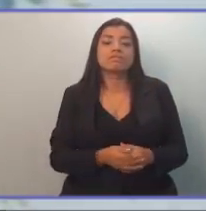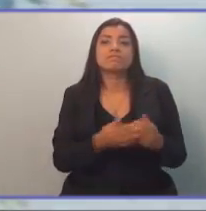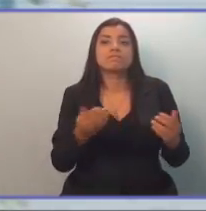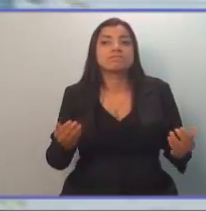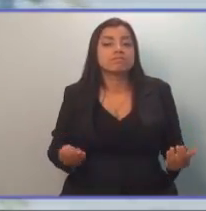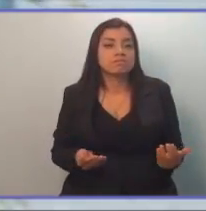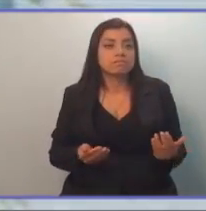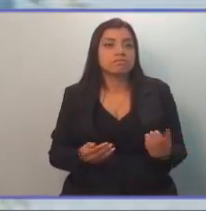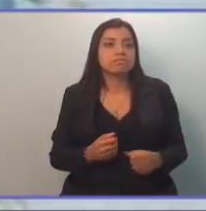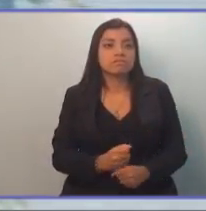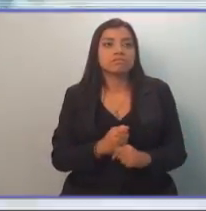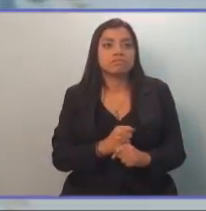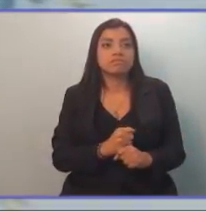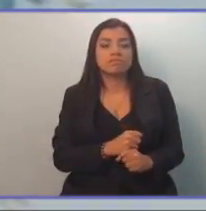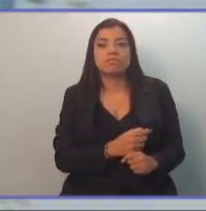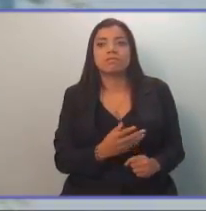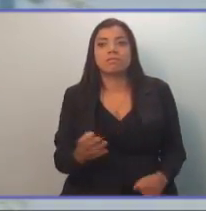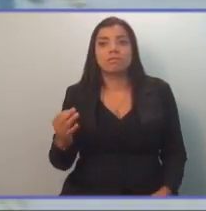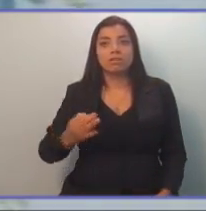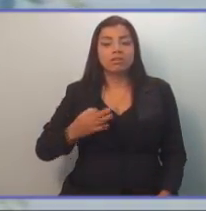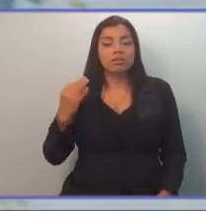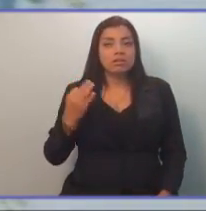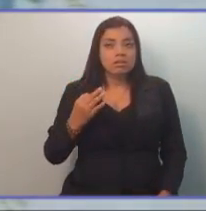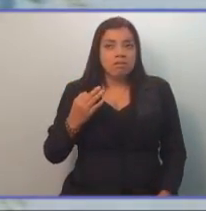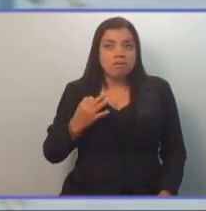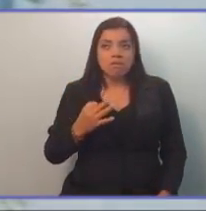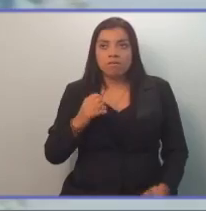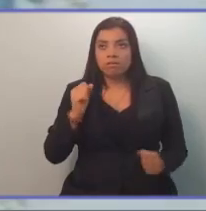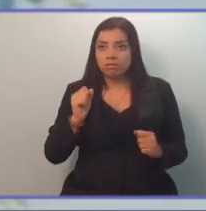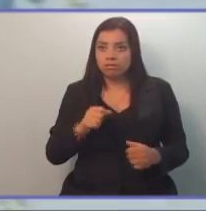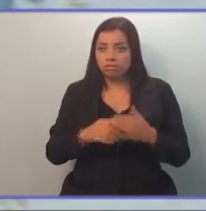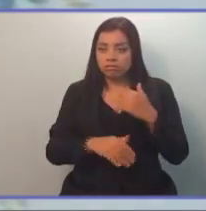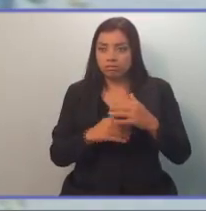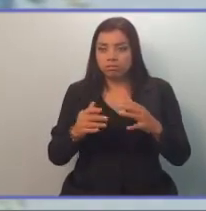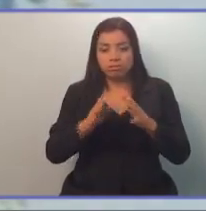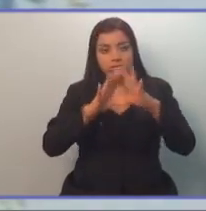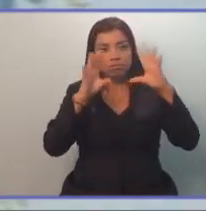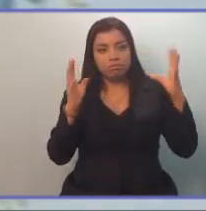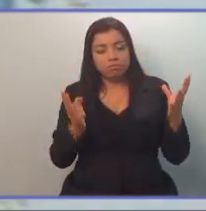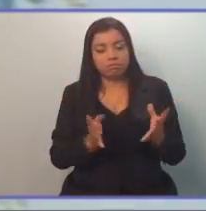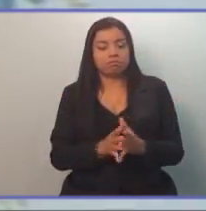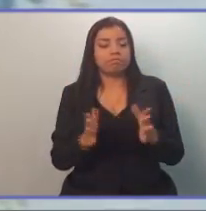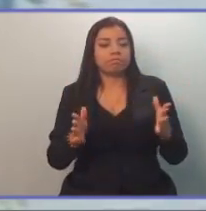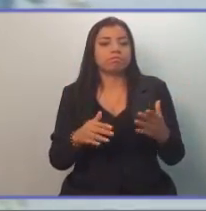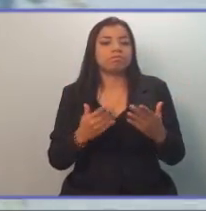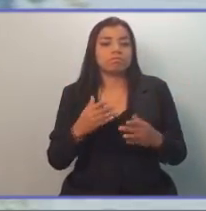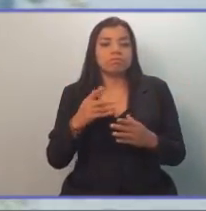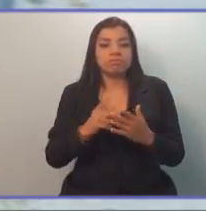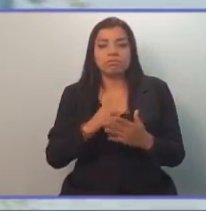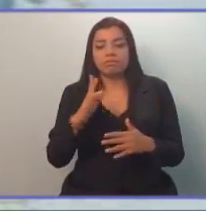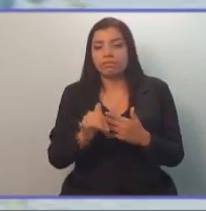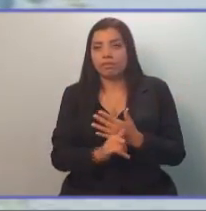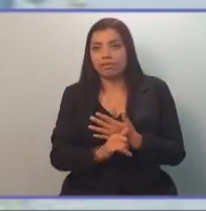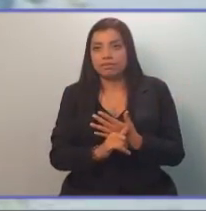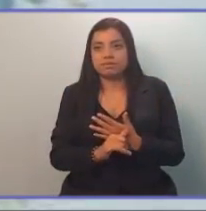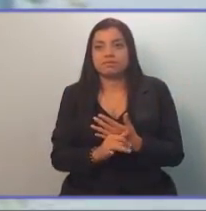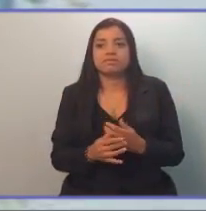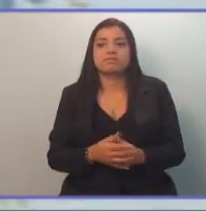las garantías necesarias para que se puedan defender dentro del mismo. Con el proyecto